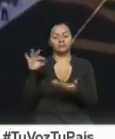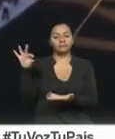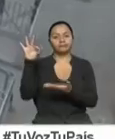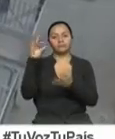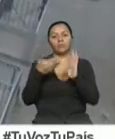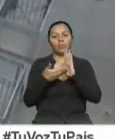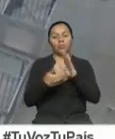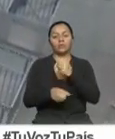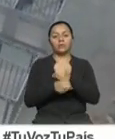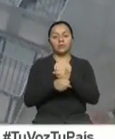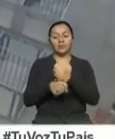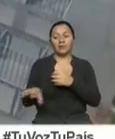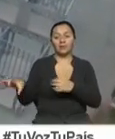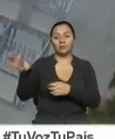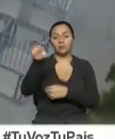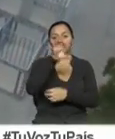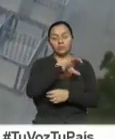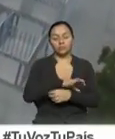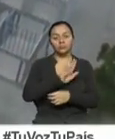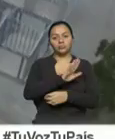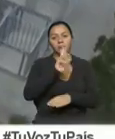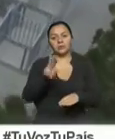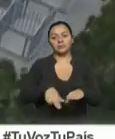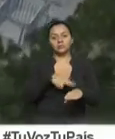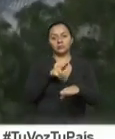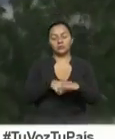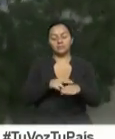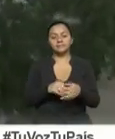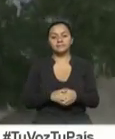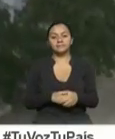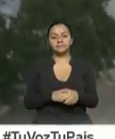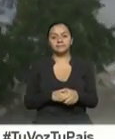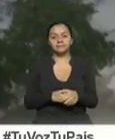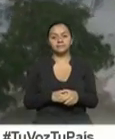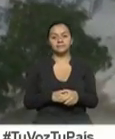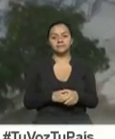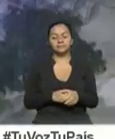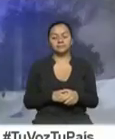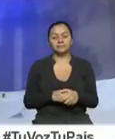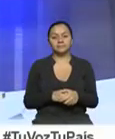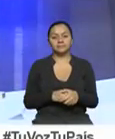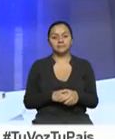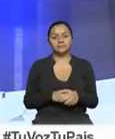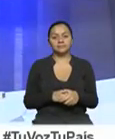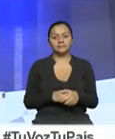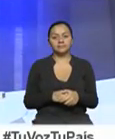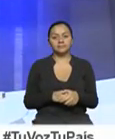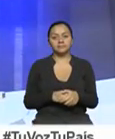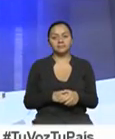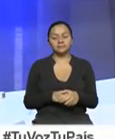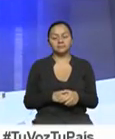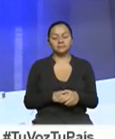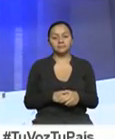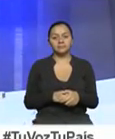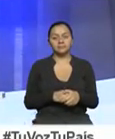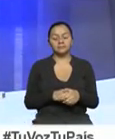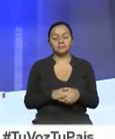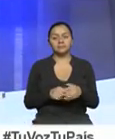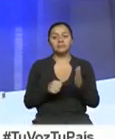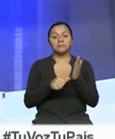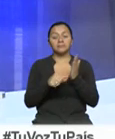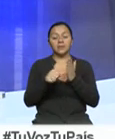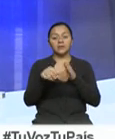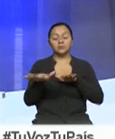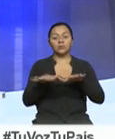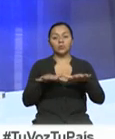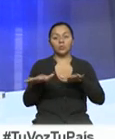gestión para más cantones en el ámbito nacional. Cristina Pavón, Noticiero Ciudadano. El ministro